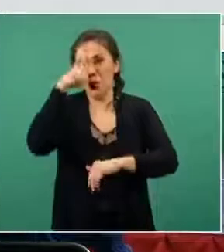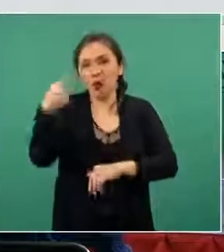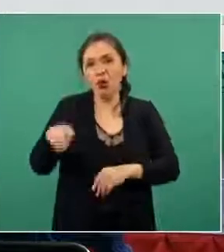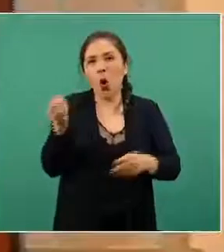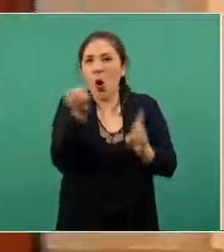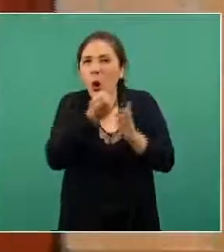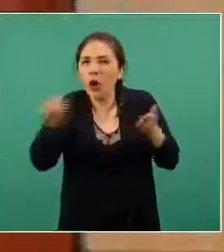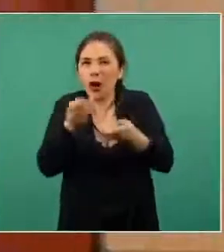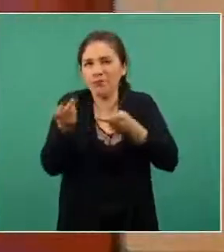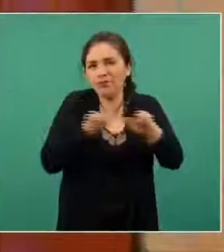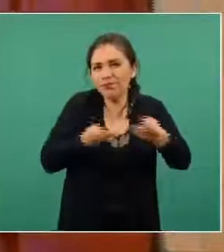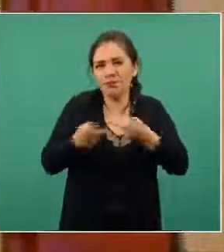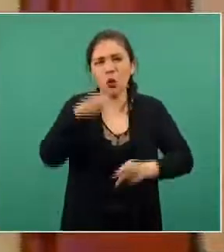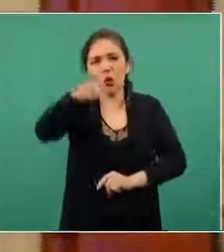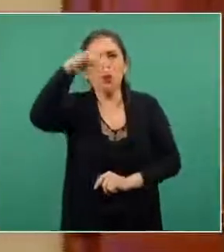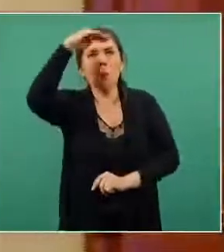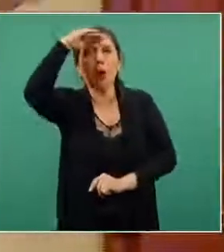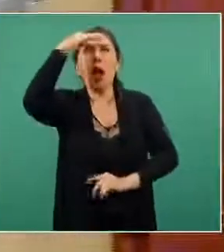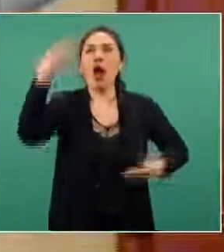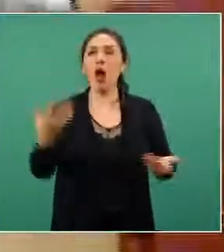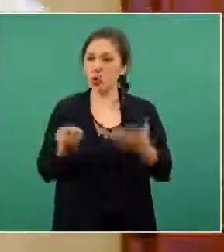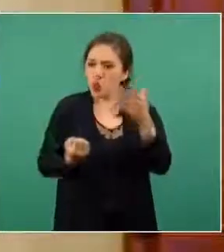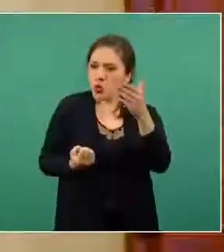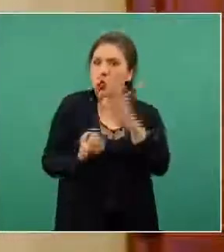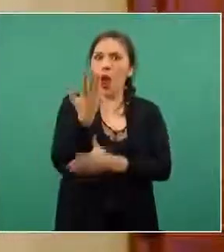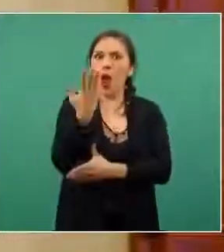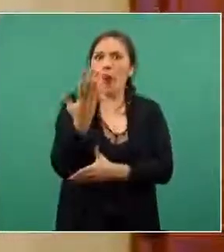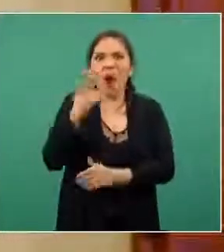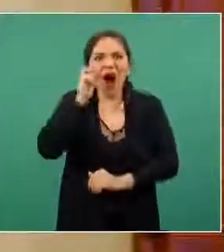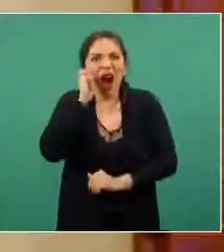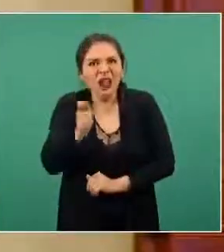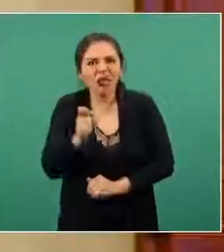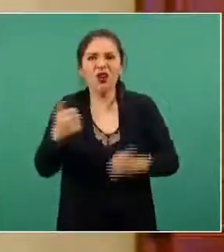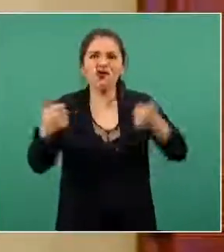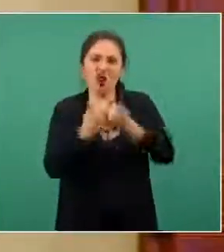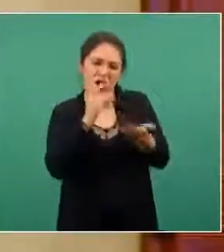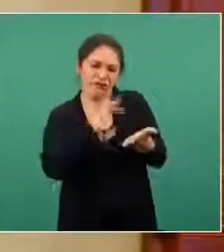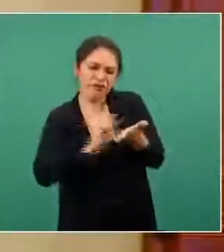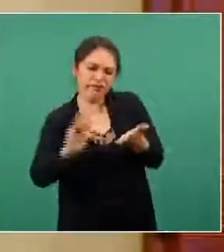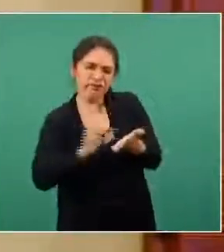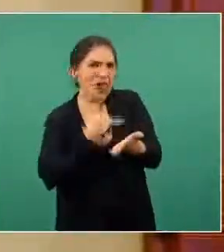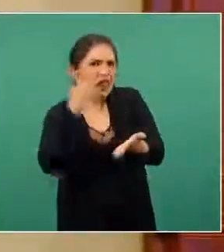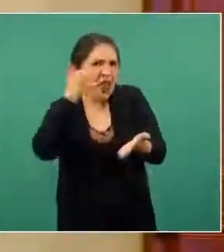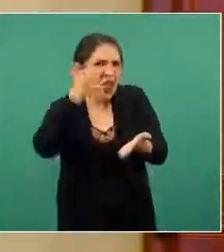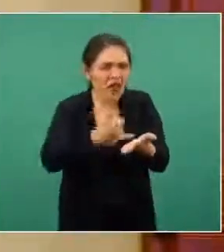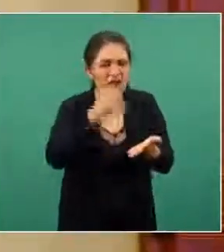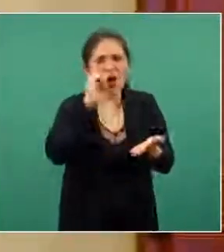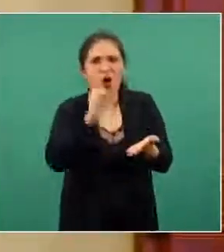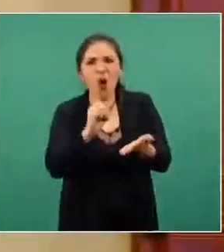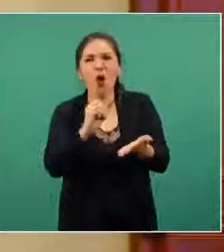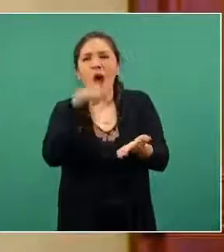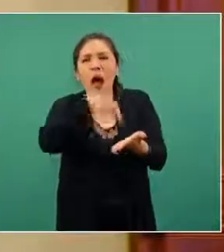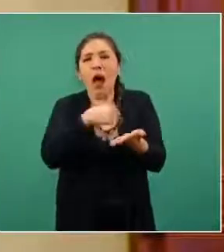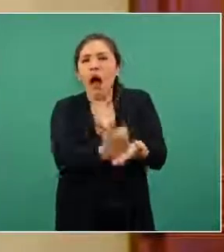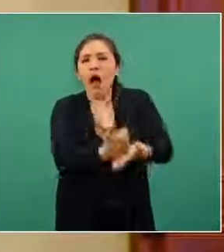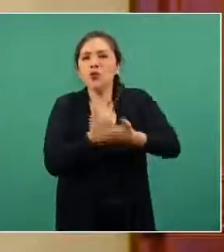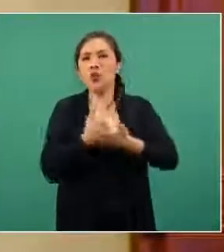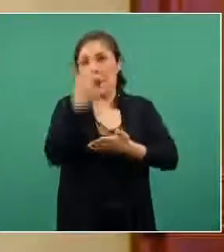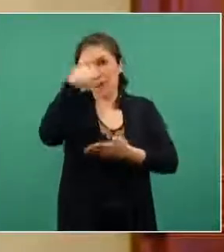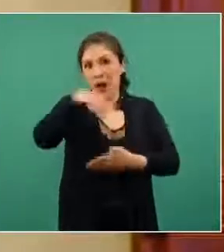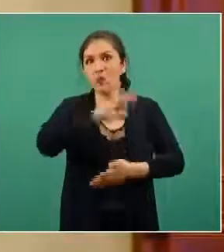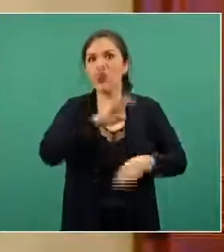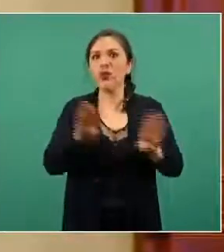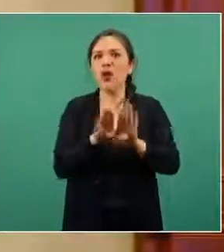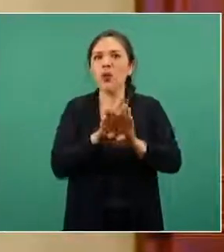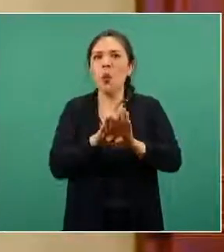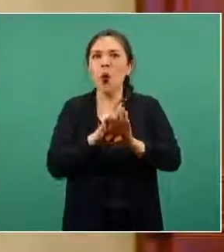Ustedes pensarán que la innovación puede ser tener una tableta, un teléfono inteligente, que nos ayude a tener